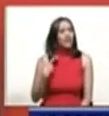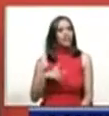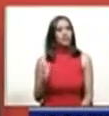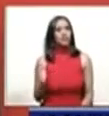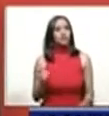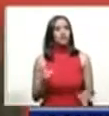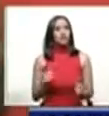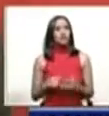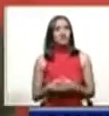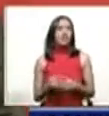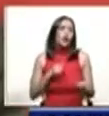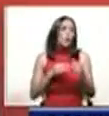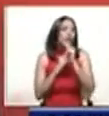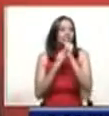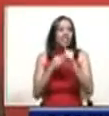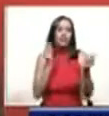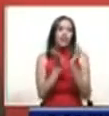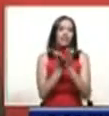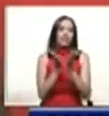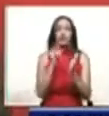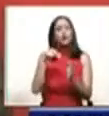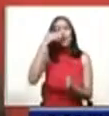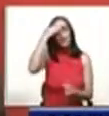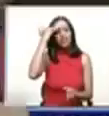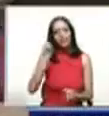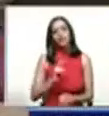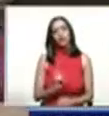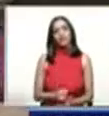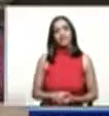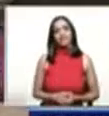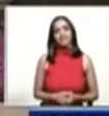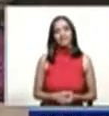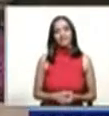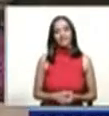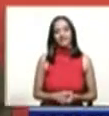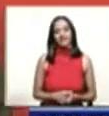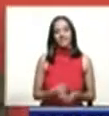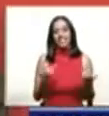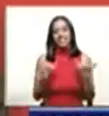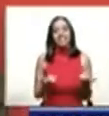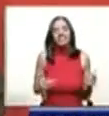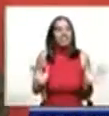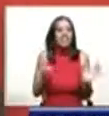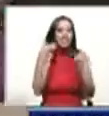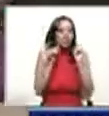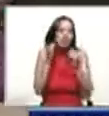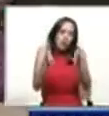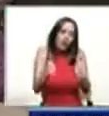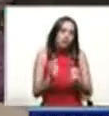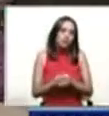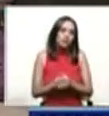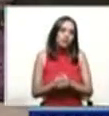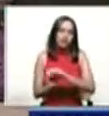de Pedagógico de Caracas, porque más nunca hicieron elecciones en esa vaina. ¿No, en serio? Ya hace mucho, no, tantos años que fue eso. Mira,